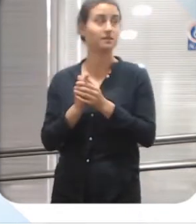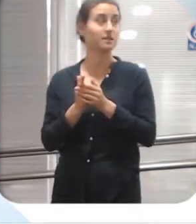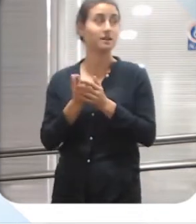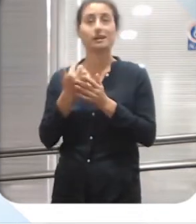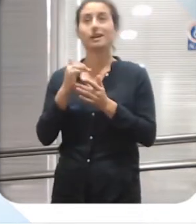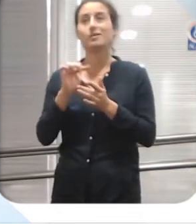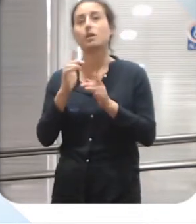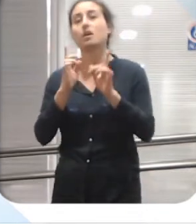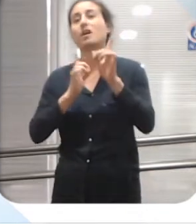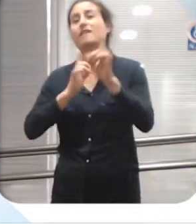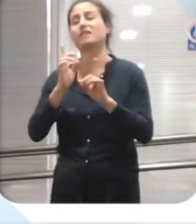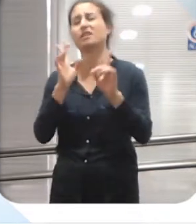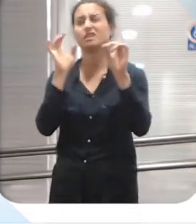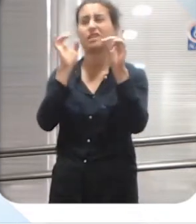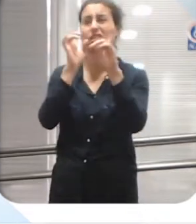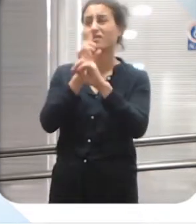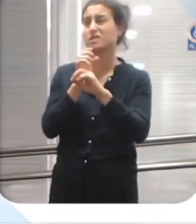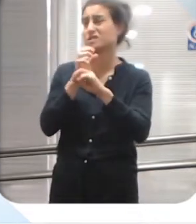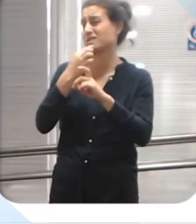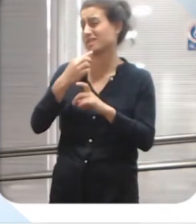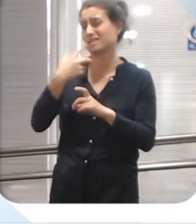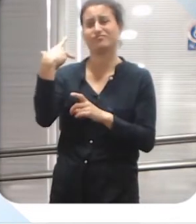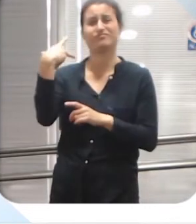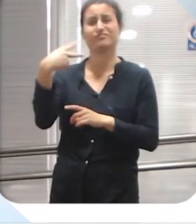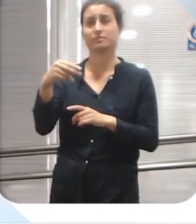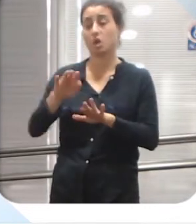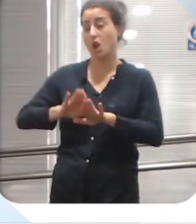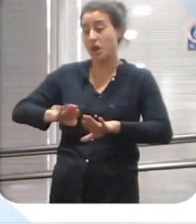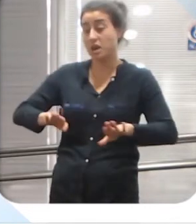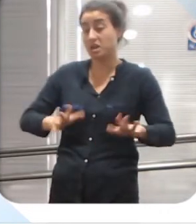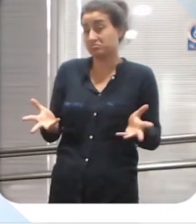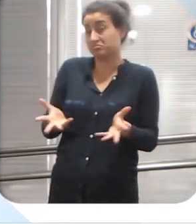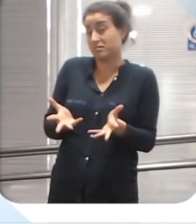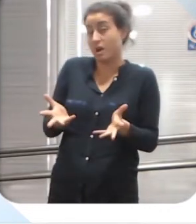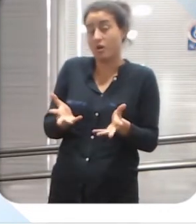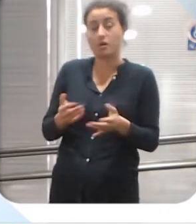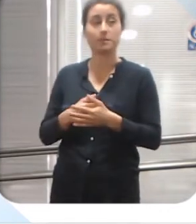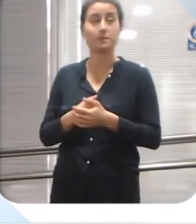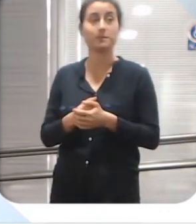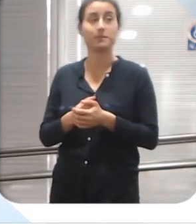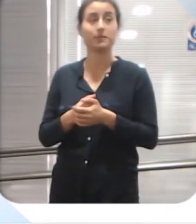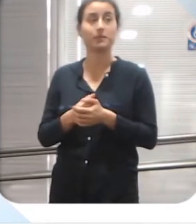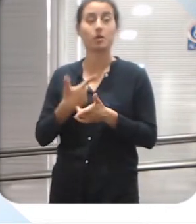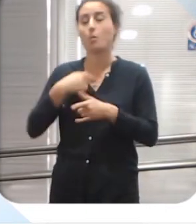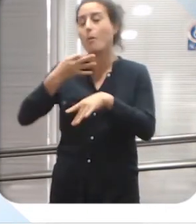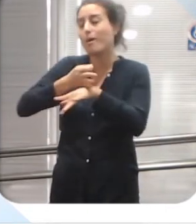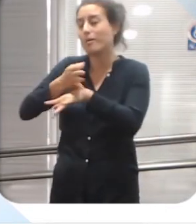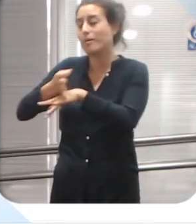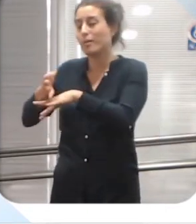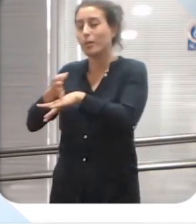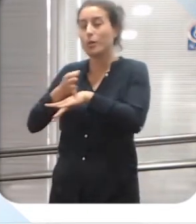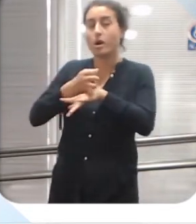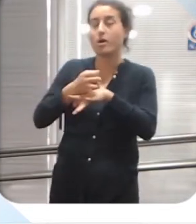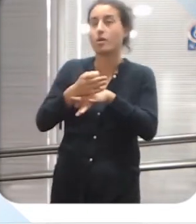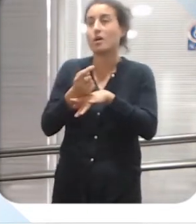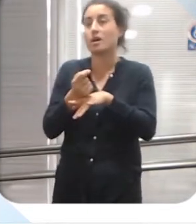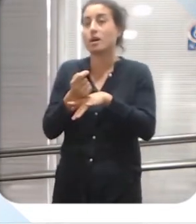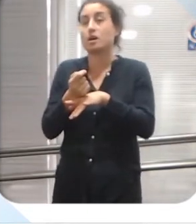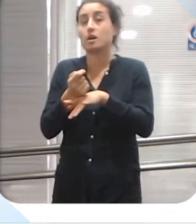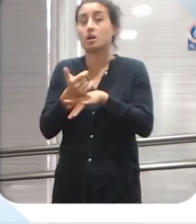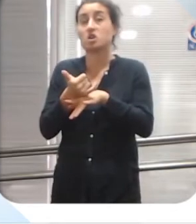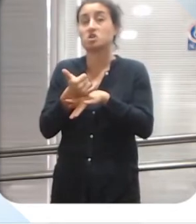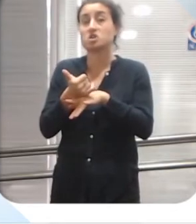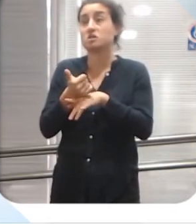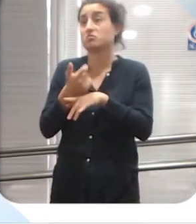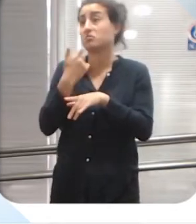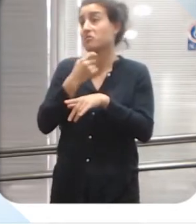es como a veces muy difícil la aplicación del no. Los niños actualmente están siendo educados dentro de casi en una